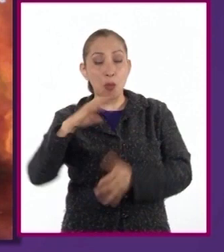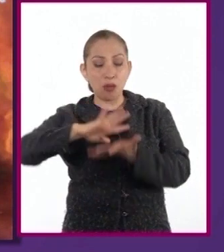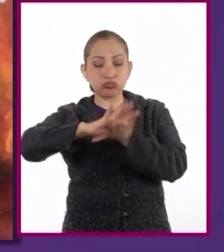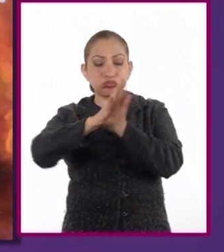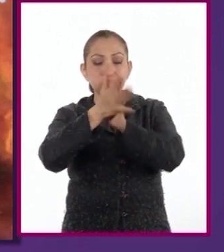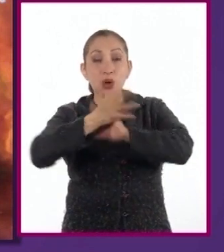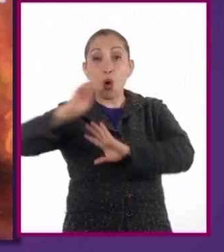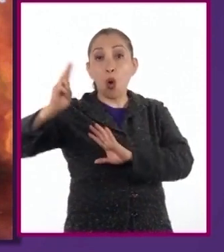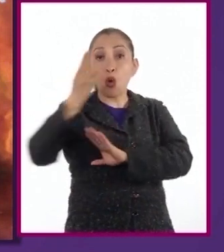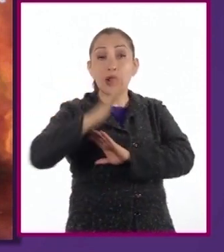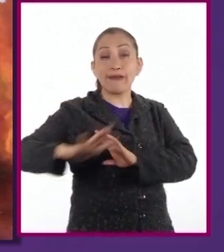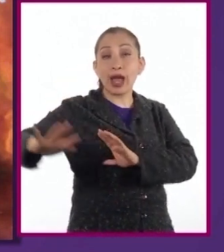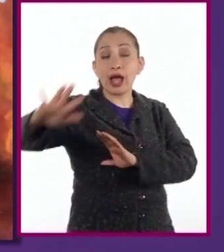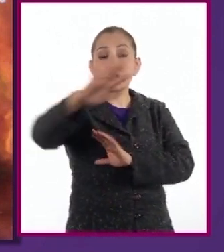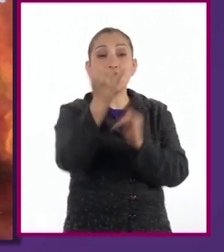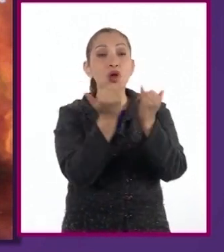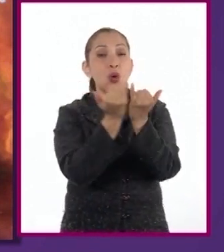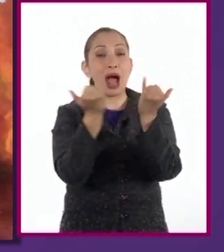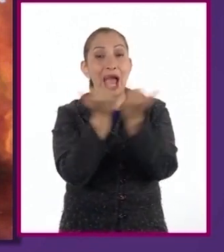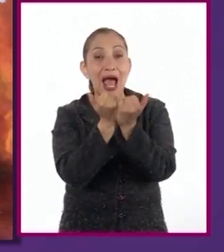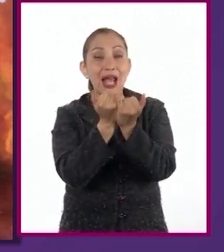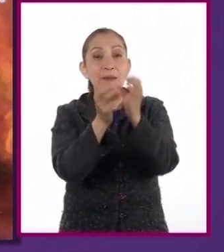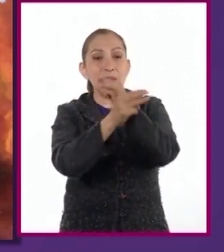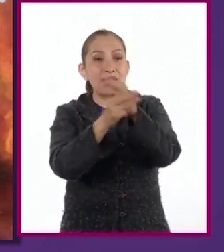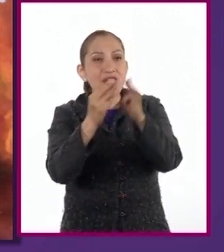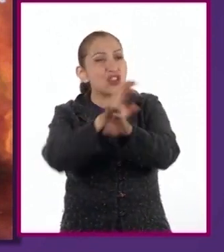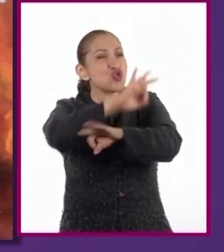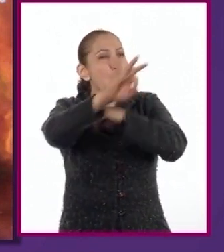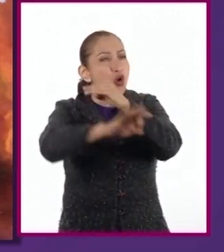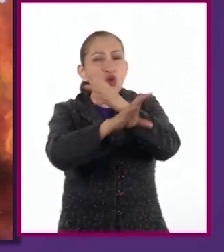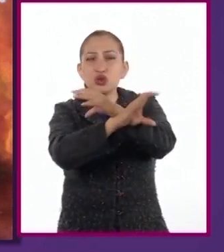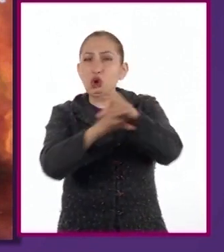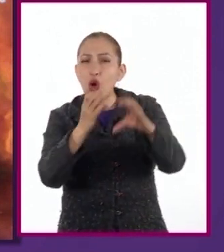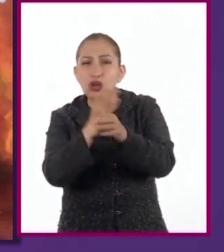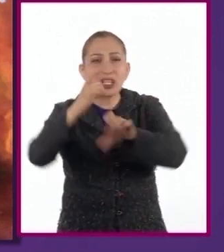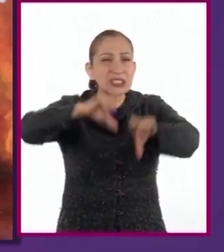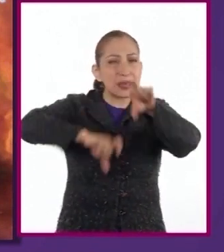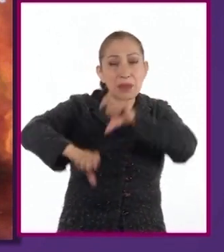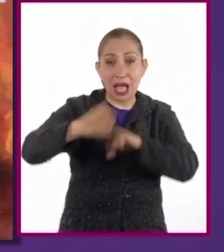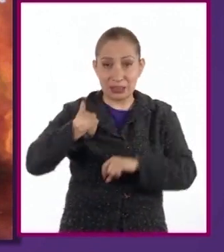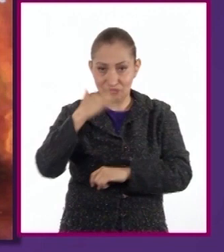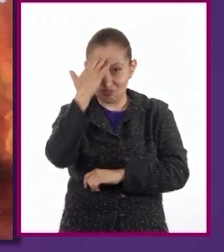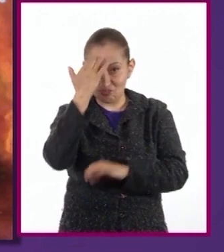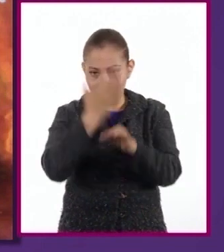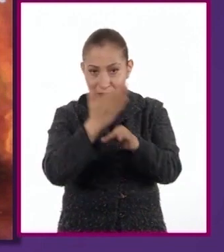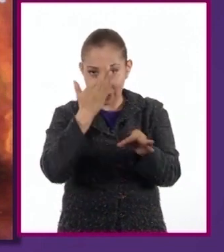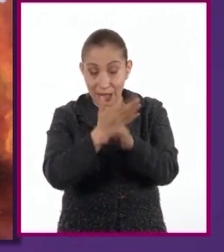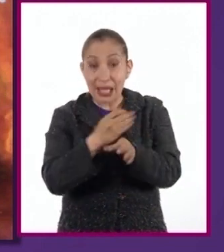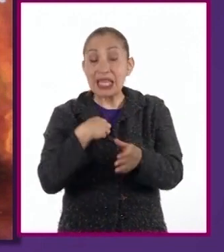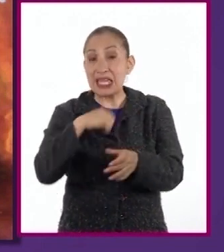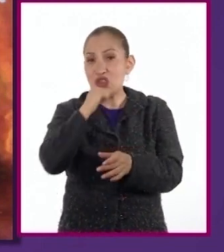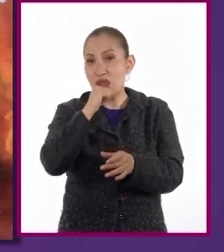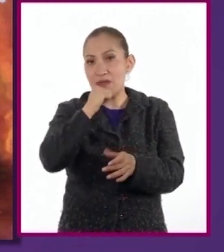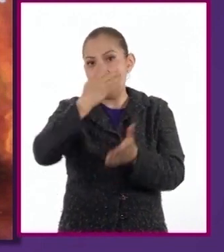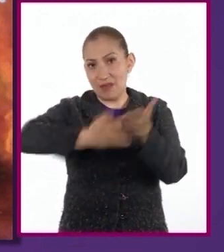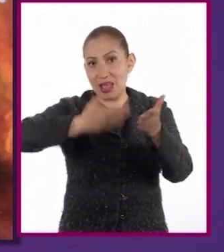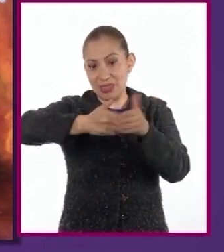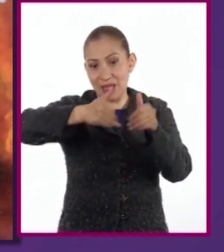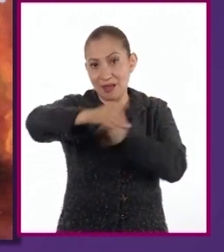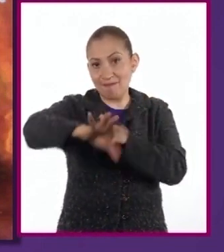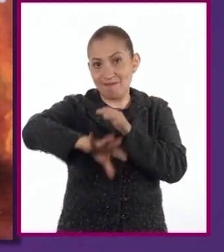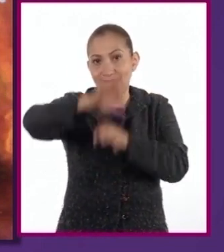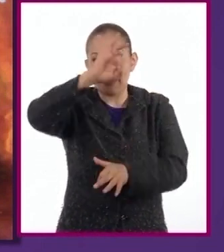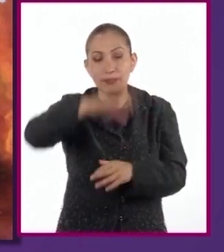universo. De la misma forma, a la materia y a todos los elementos químicos que conocemos, y los que aún nos falta por